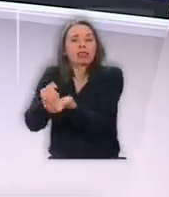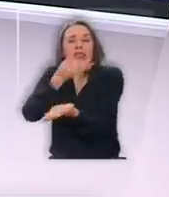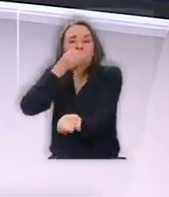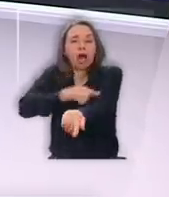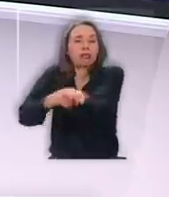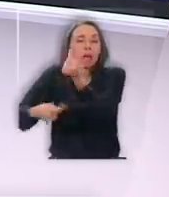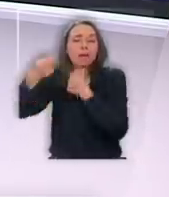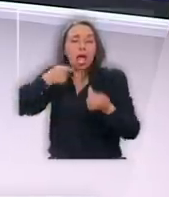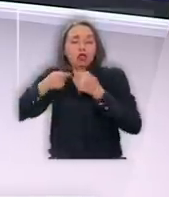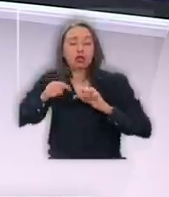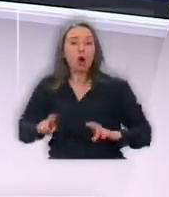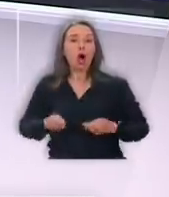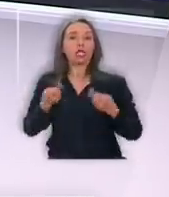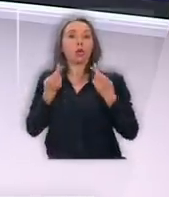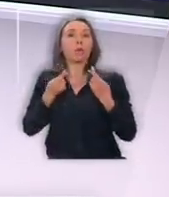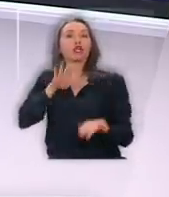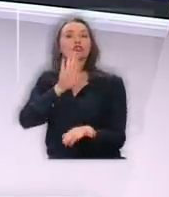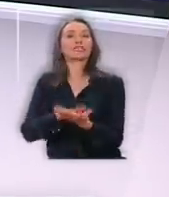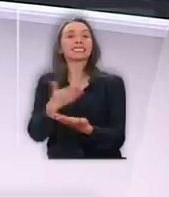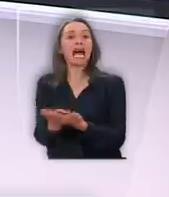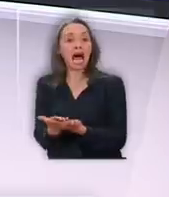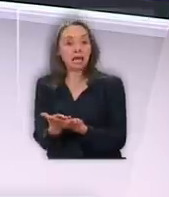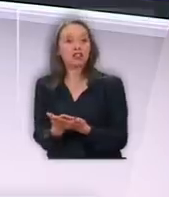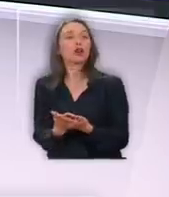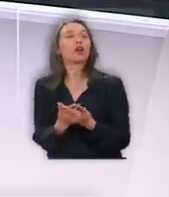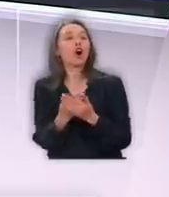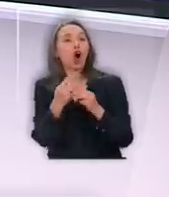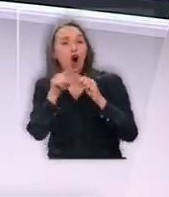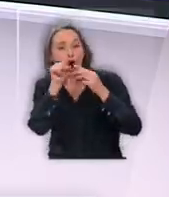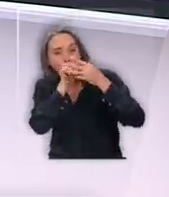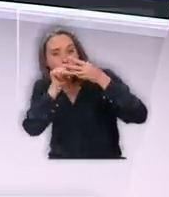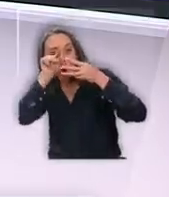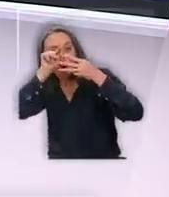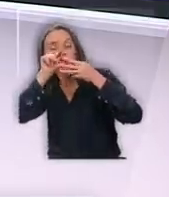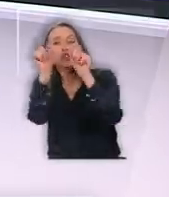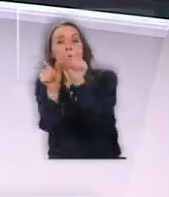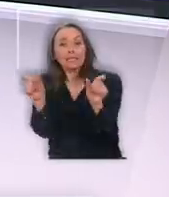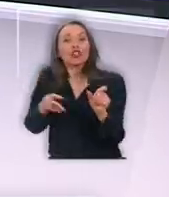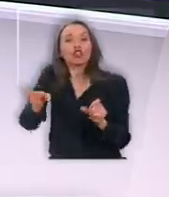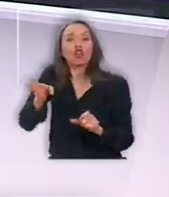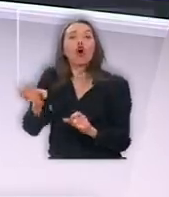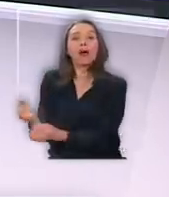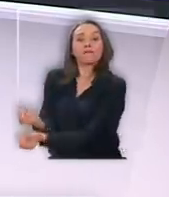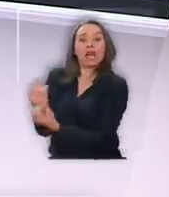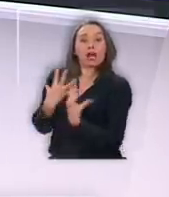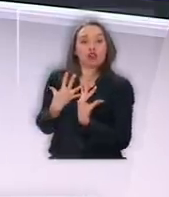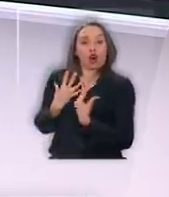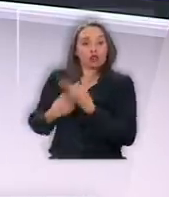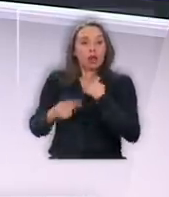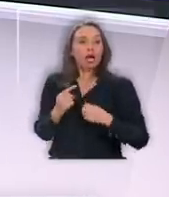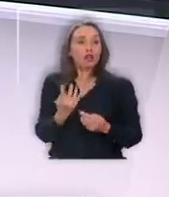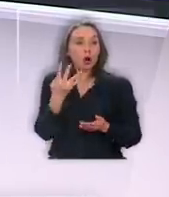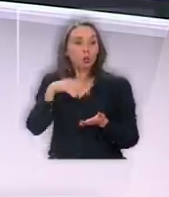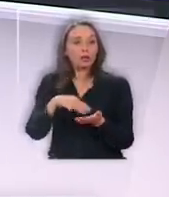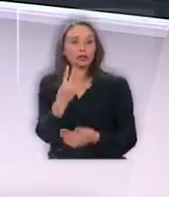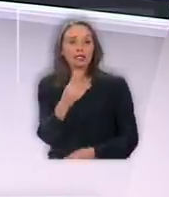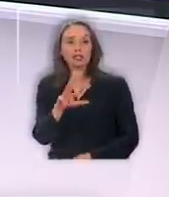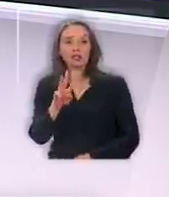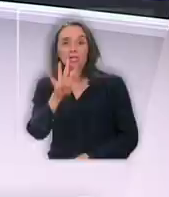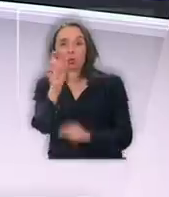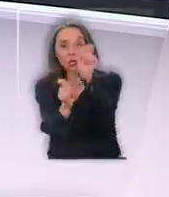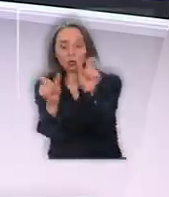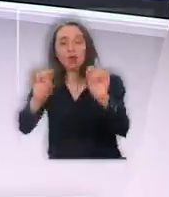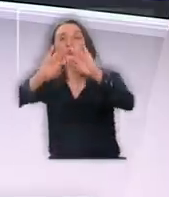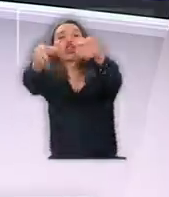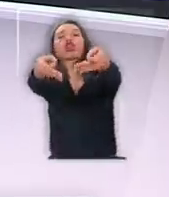la normalidad, habiéndose sanado. Los casos activos, los que todavía permanecen contagiados, 43.934, y los casos